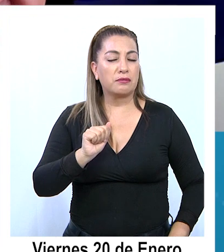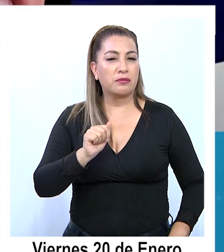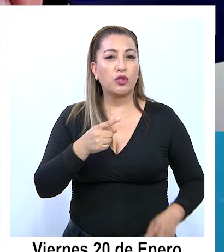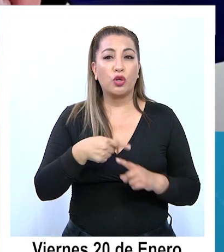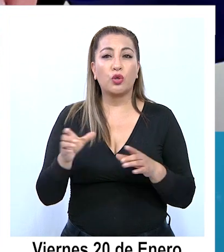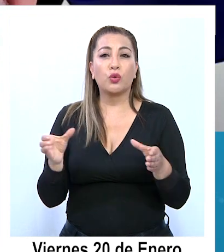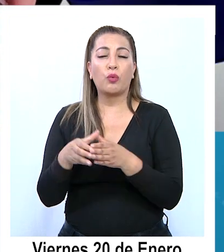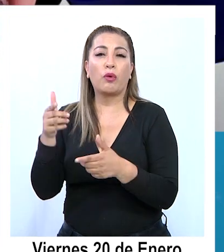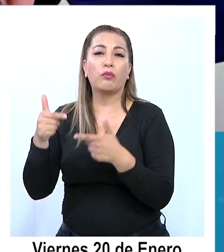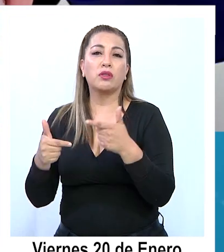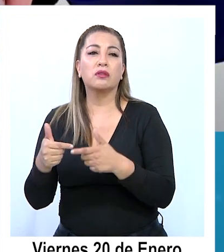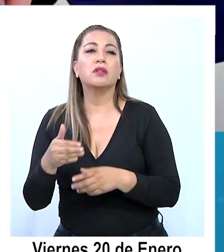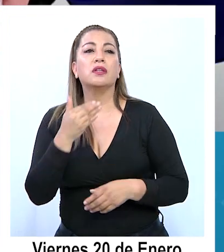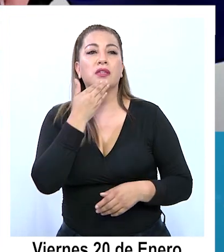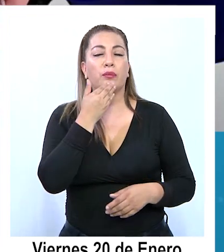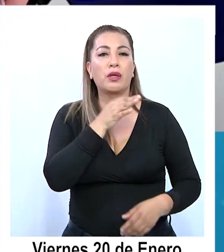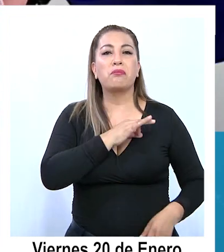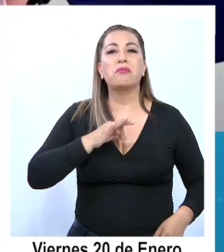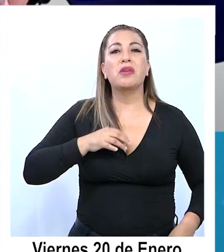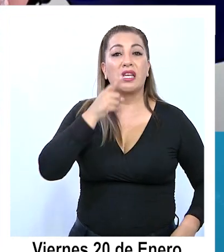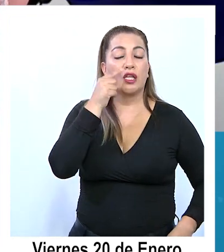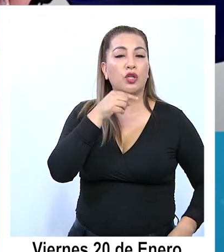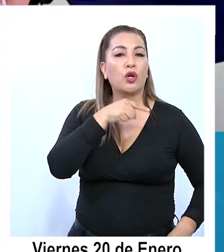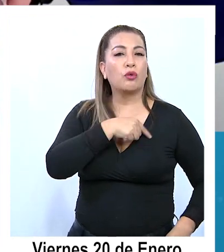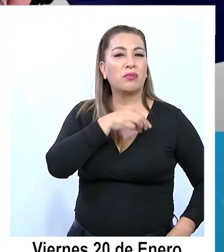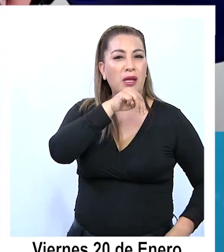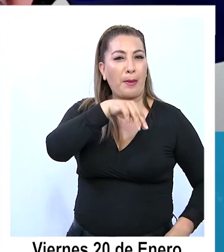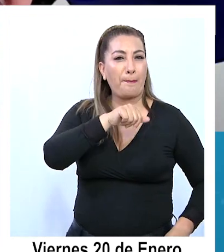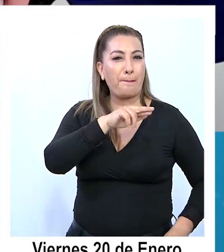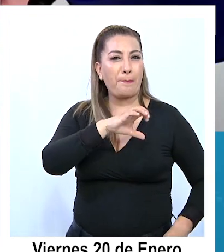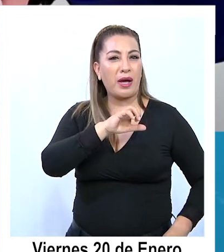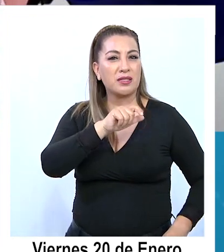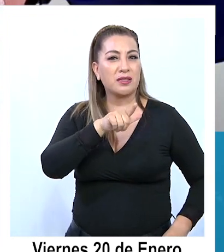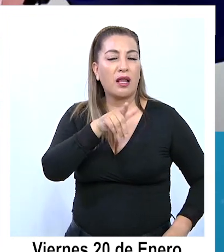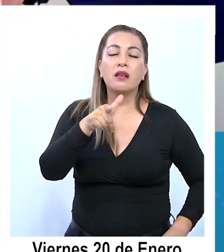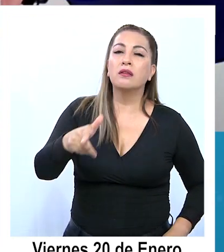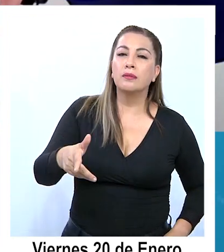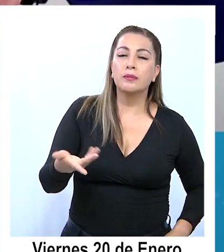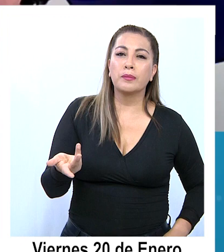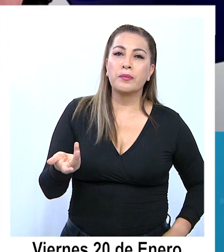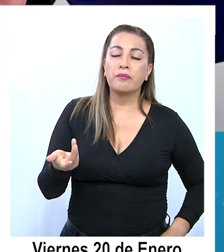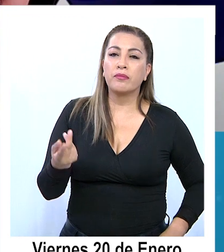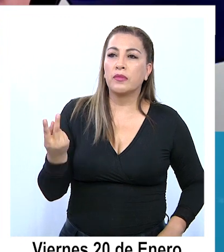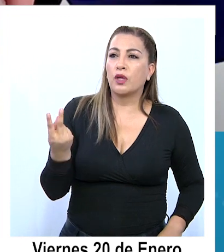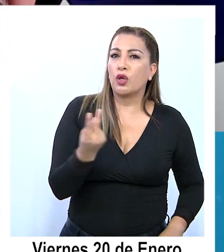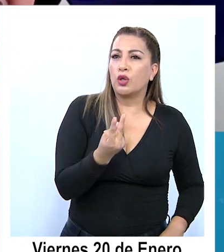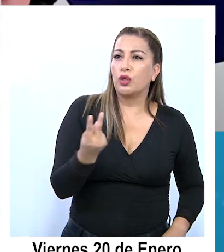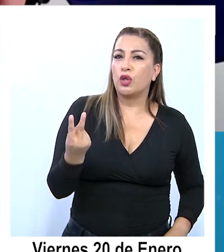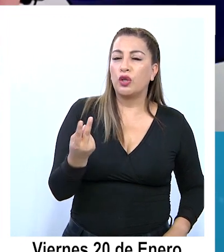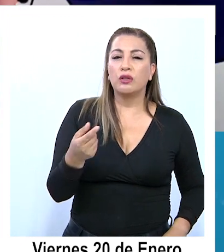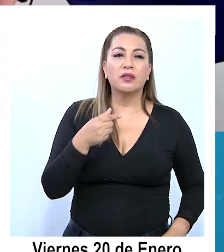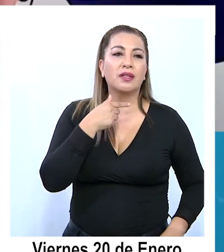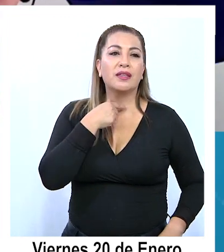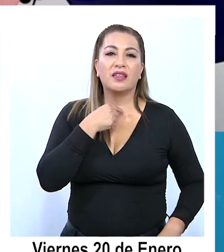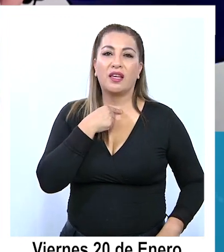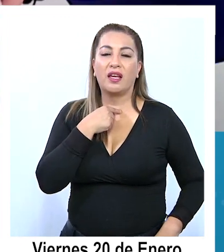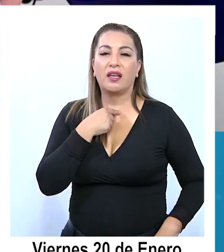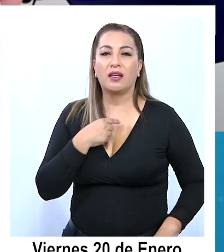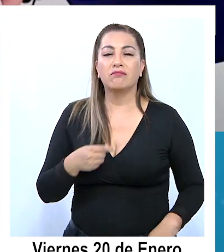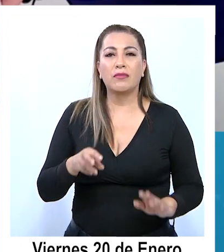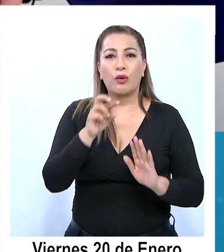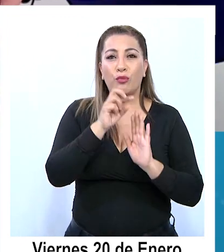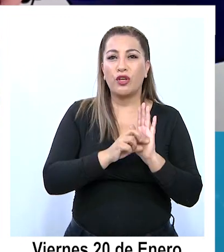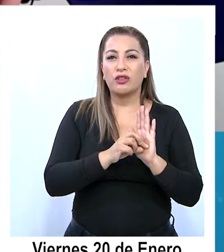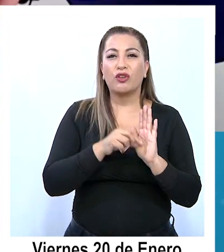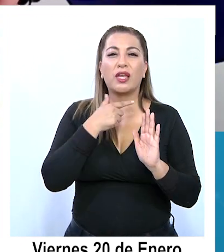y el ministro Marcel estaba bastante más cerca de la concertación, digamos, que el Frente Amplio, siempre han sido partidarios de eliminar este tipo de